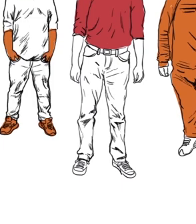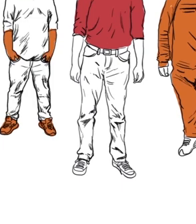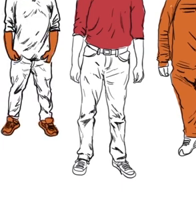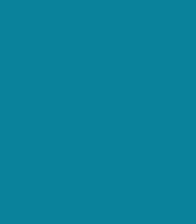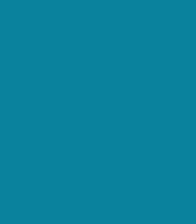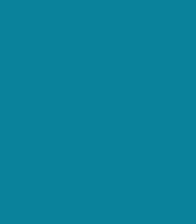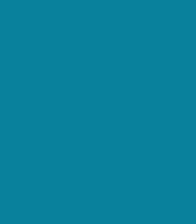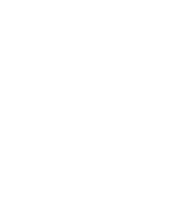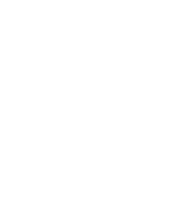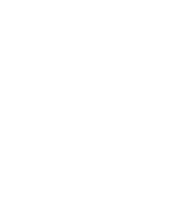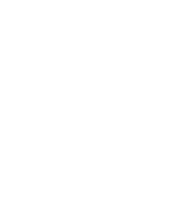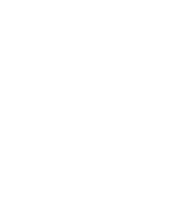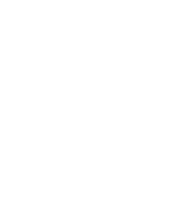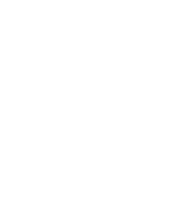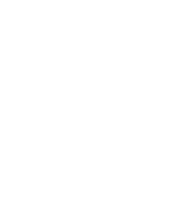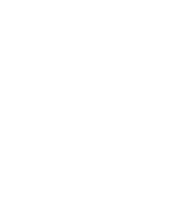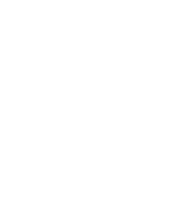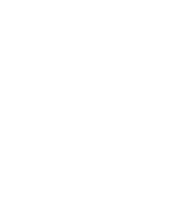rodaje.